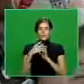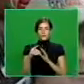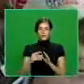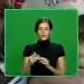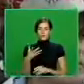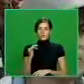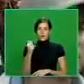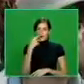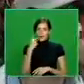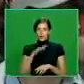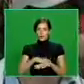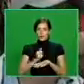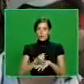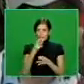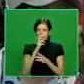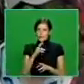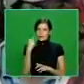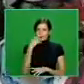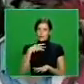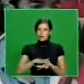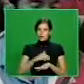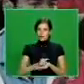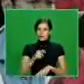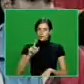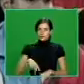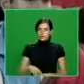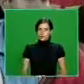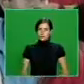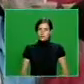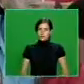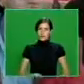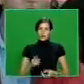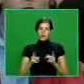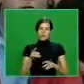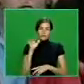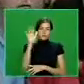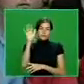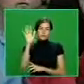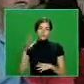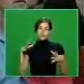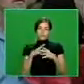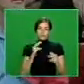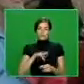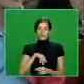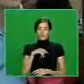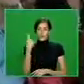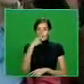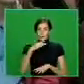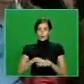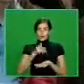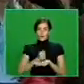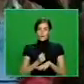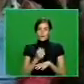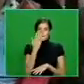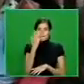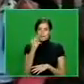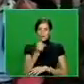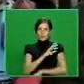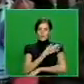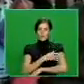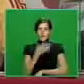culpable pero que le respeten su cara culpable verdad algún día todos tuvimos cara culpable frente al poder